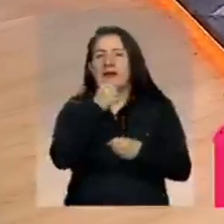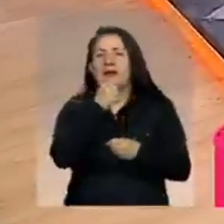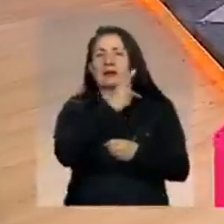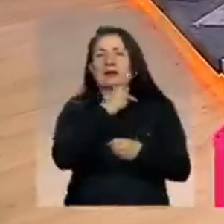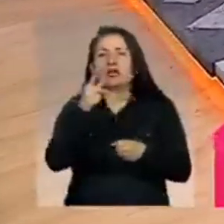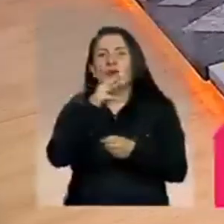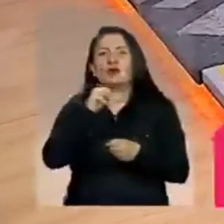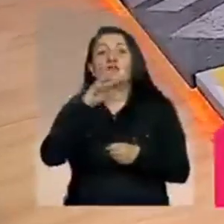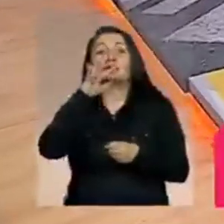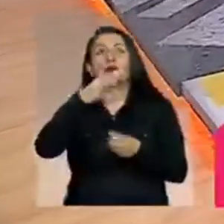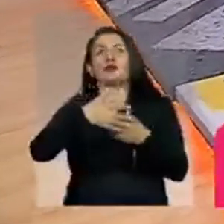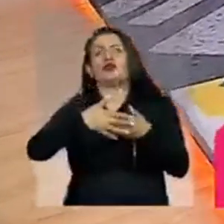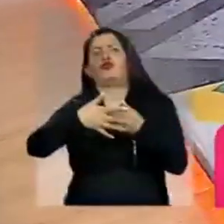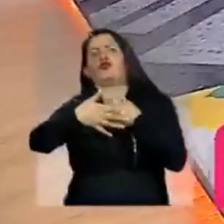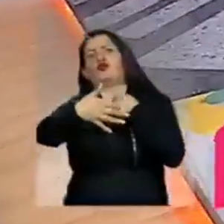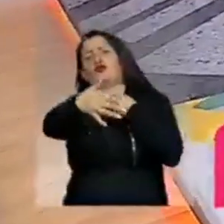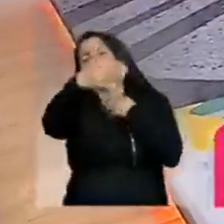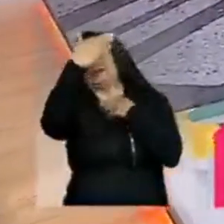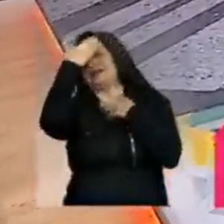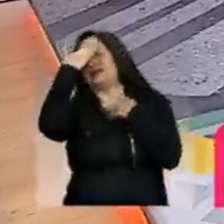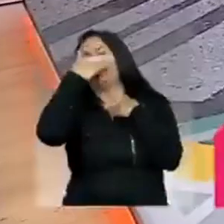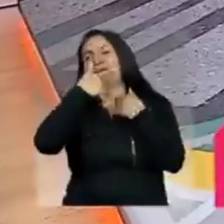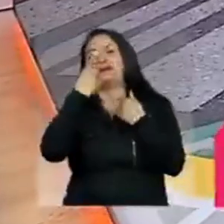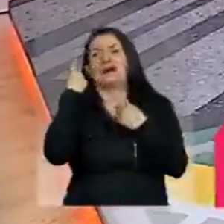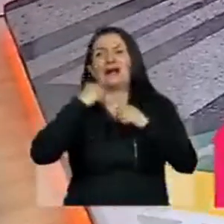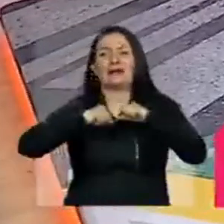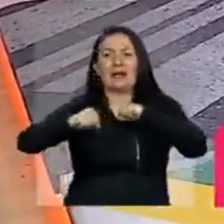nos falta todavía un montón por hacer.